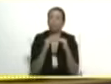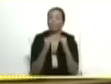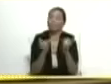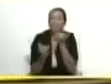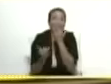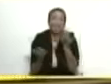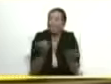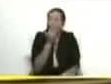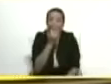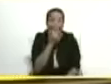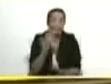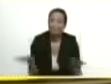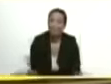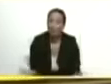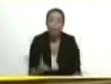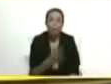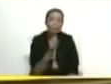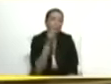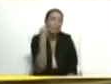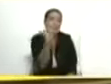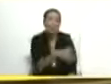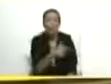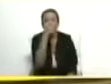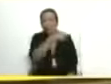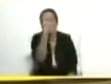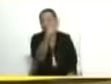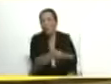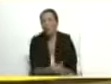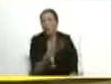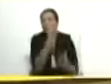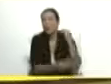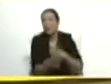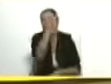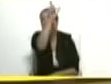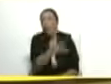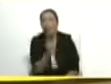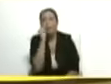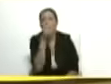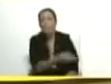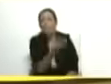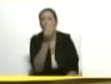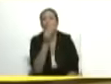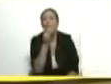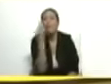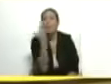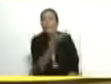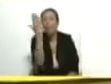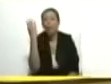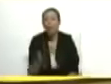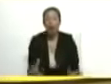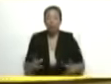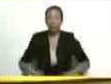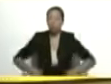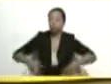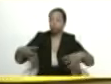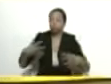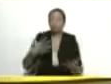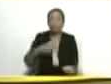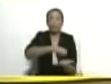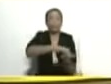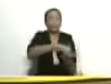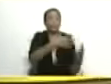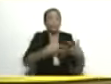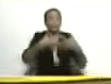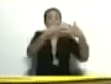errático, eso sí, bobo y bruto, corrupto y bandido como él solo, el Guaidó. Ahora vive como multimillonario en Miami.